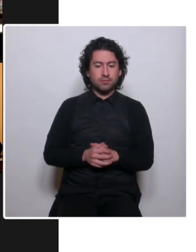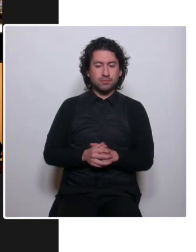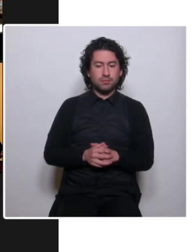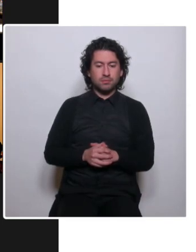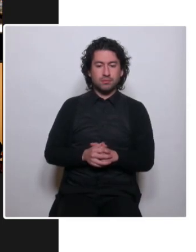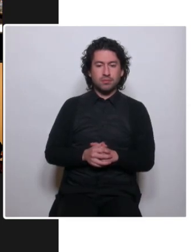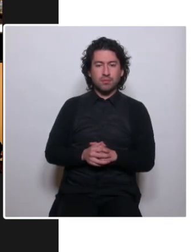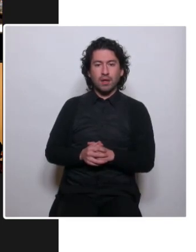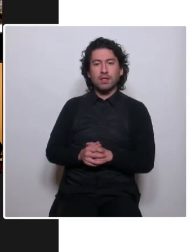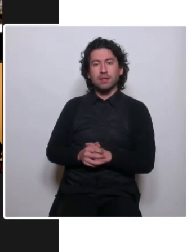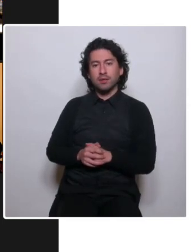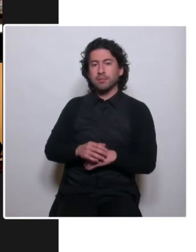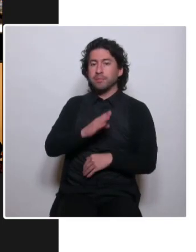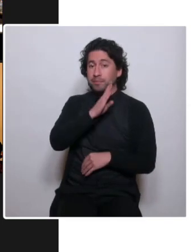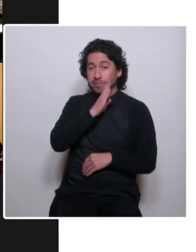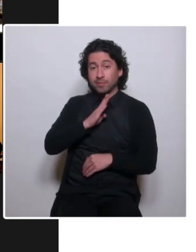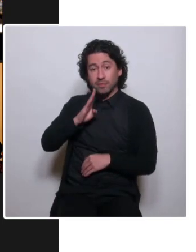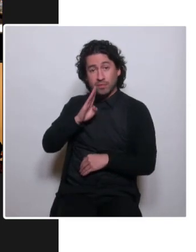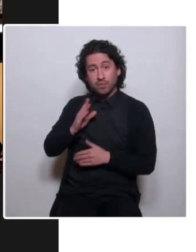Benito Baranda, ¿cómo vota?